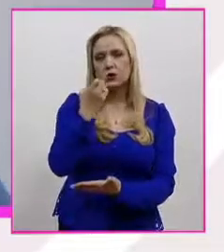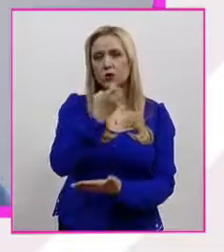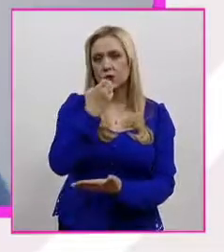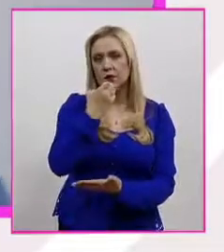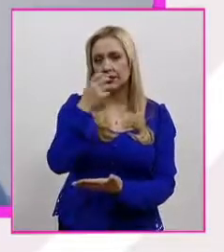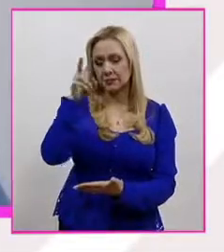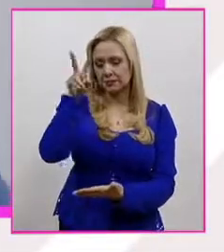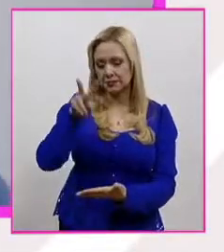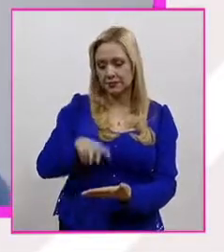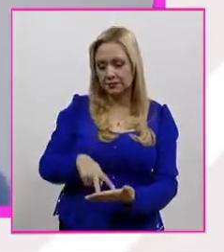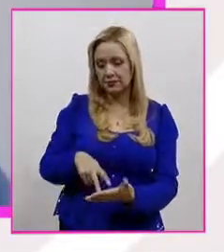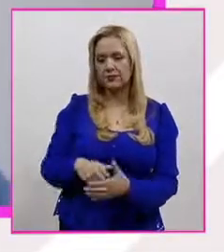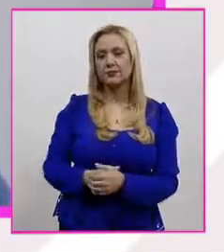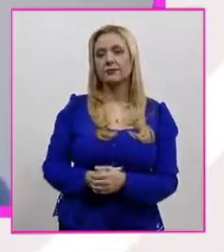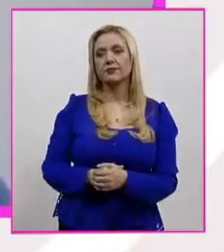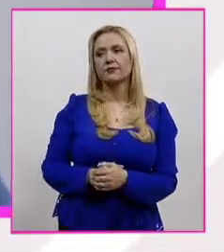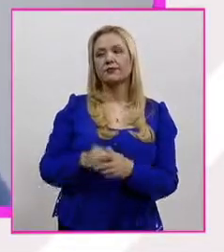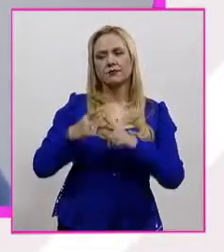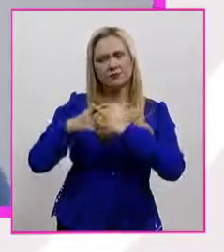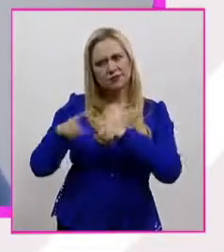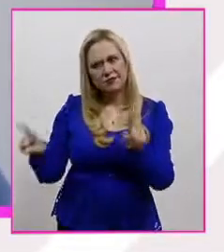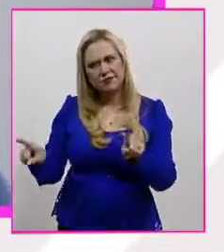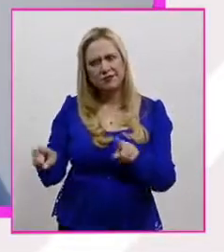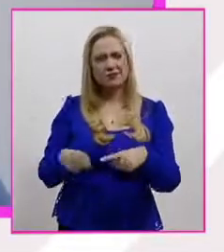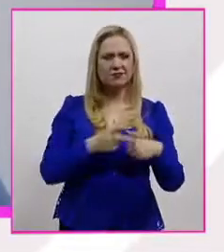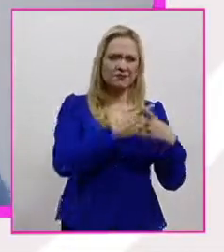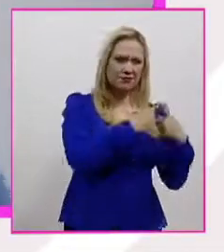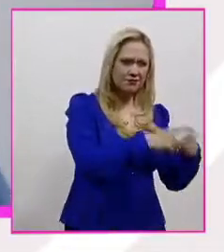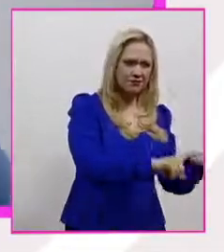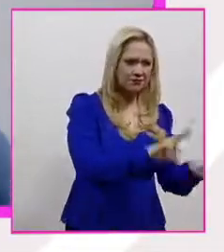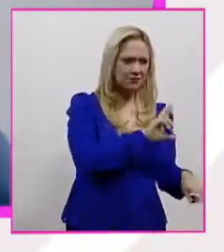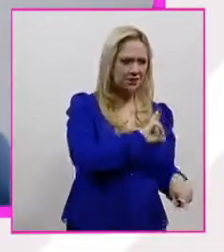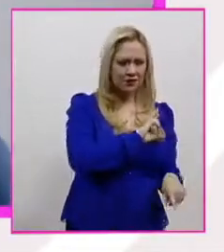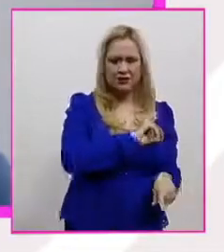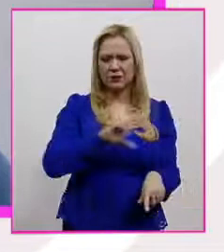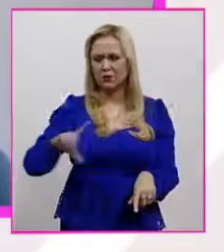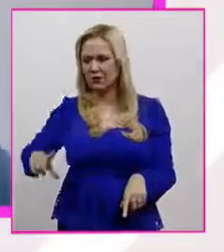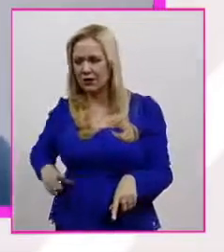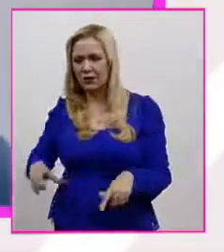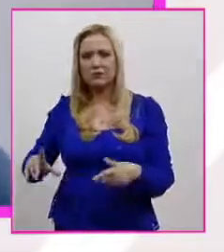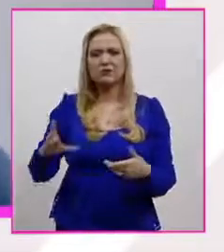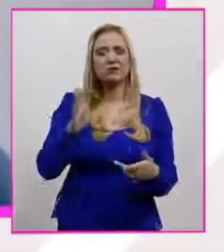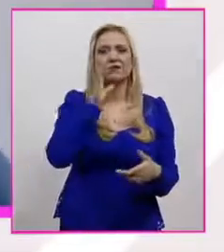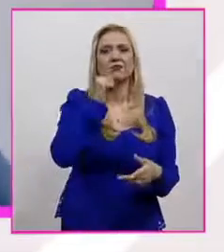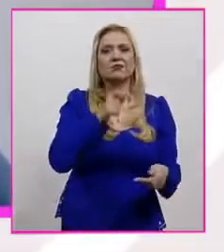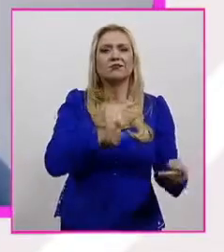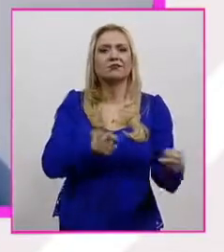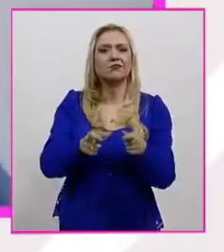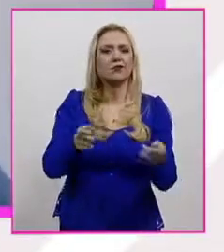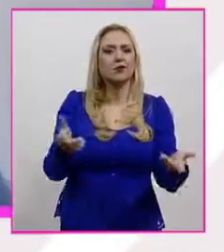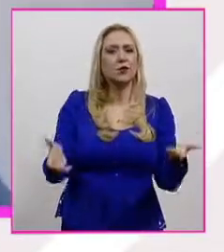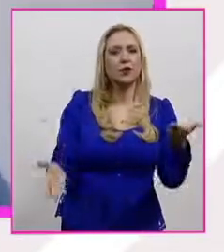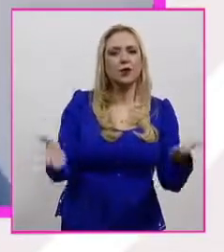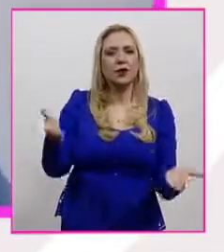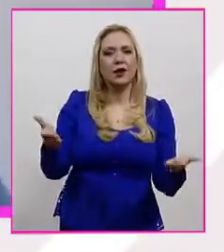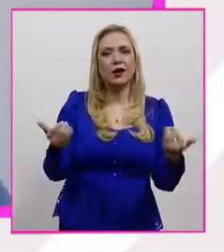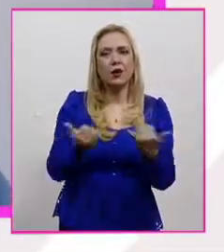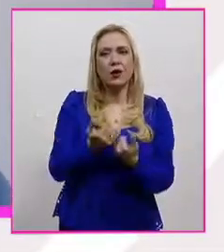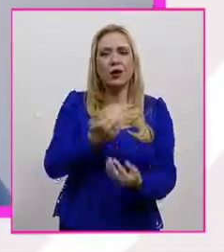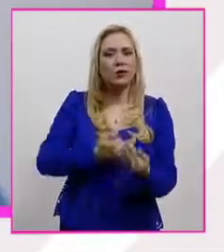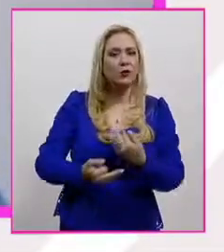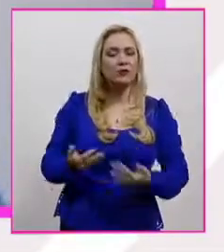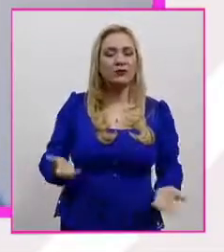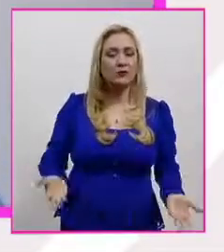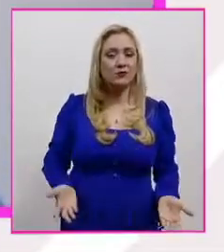LEN usan criterios distintos y entonces no podemos controlar ni comparar toda la información. Pero lo